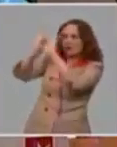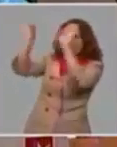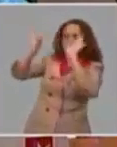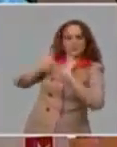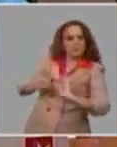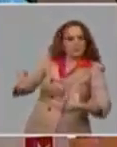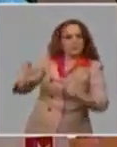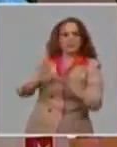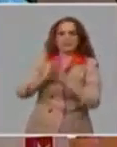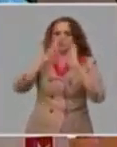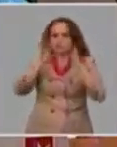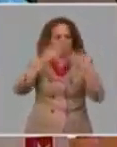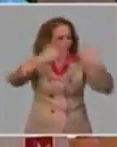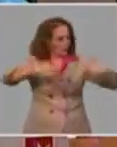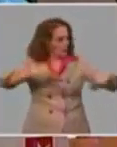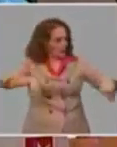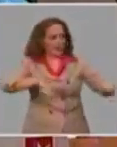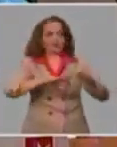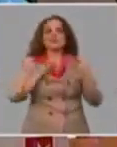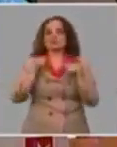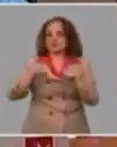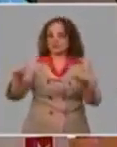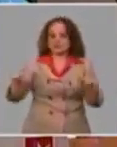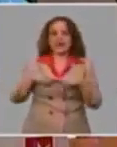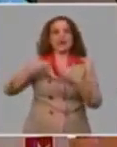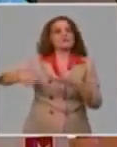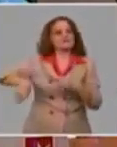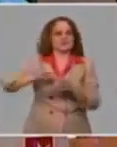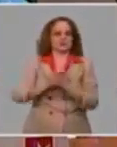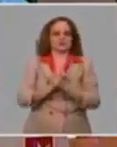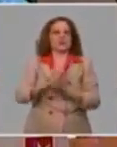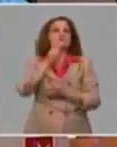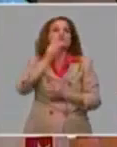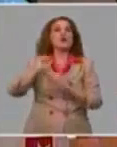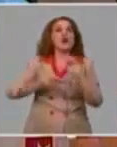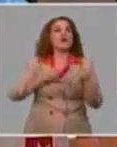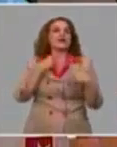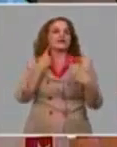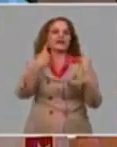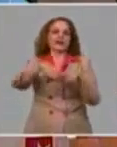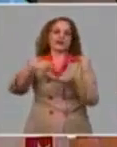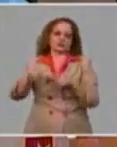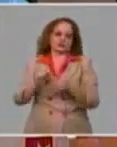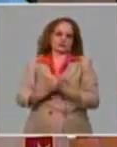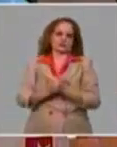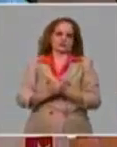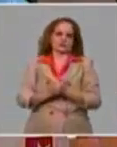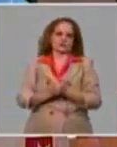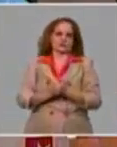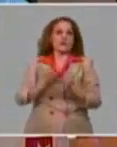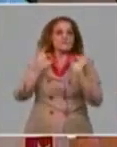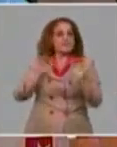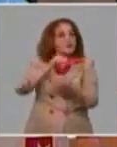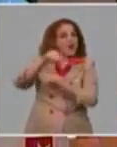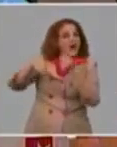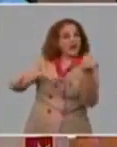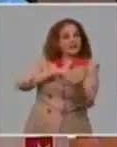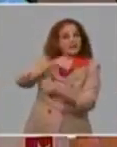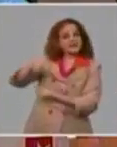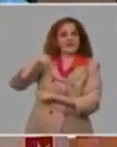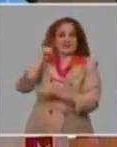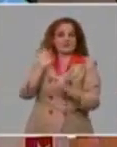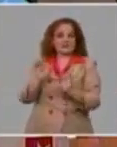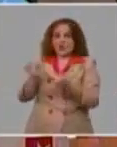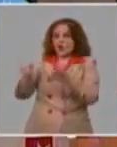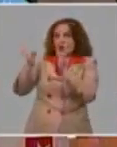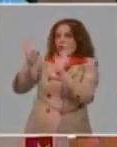hecha la urbanización porque existían los edificios. O sea, nos ahorramos muchos recursos cuando hacemos adaptación de locales, porque ya está eso